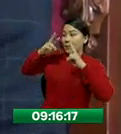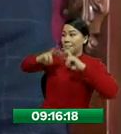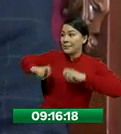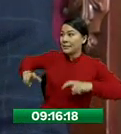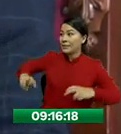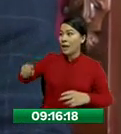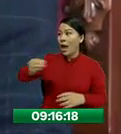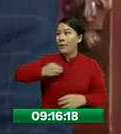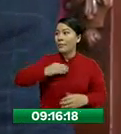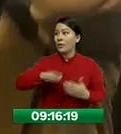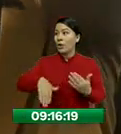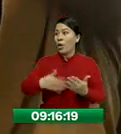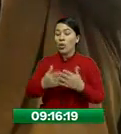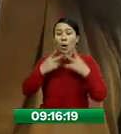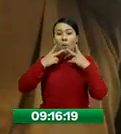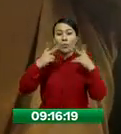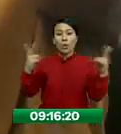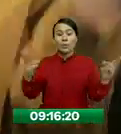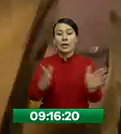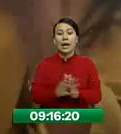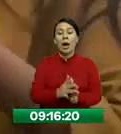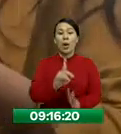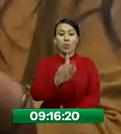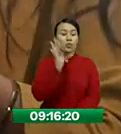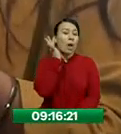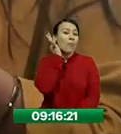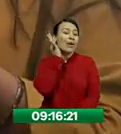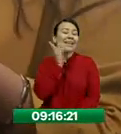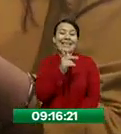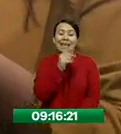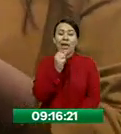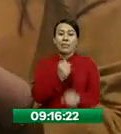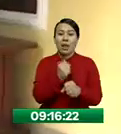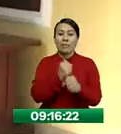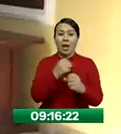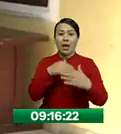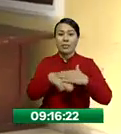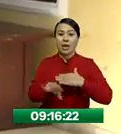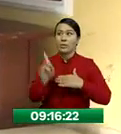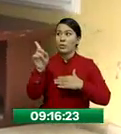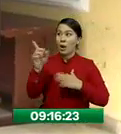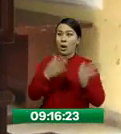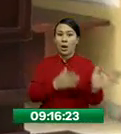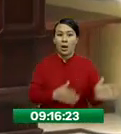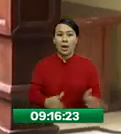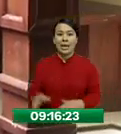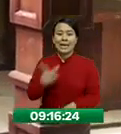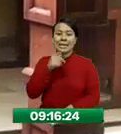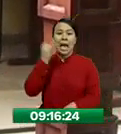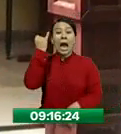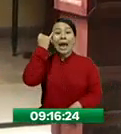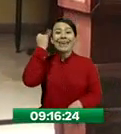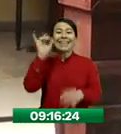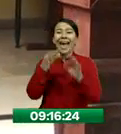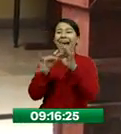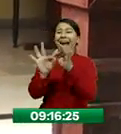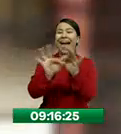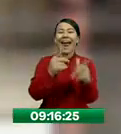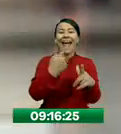aunque extraoficialmente se conoció que una mujer quien trabaja dentro de la dirección de planificación sería quien organizó el